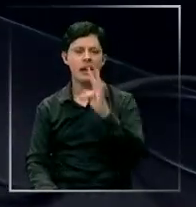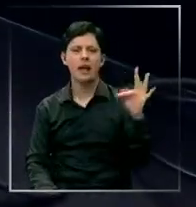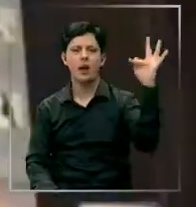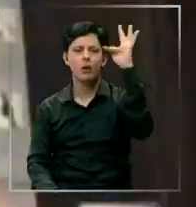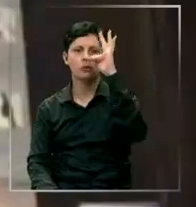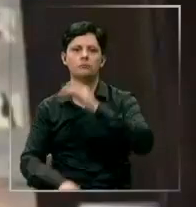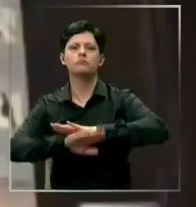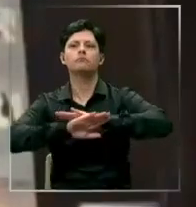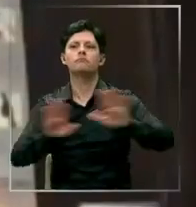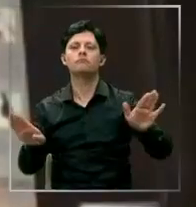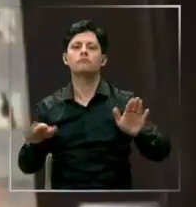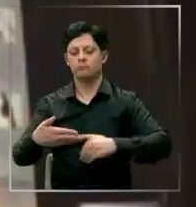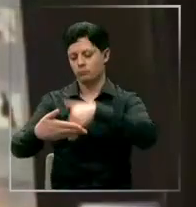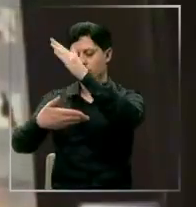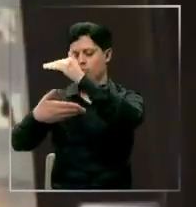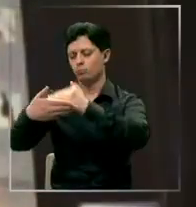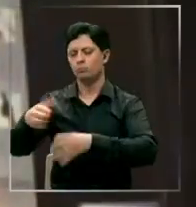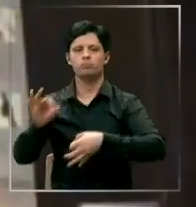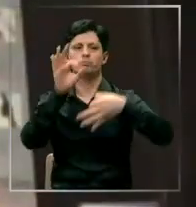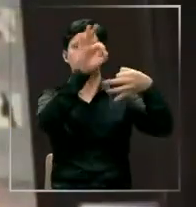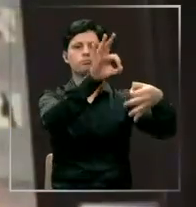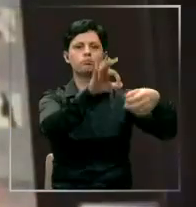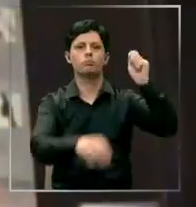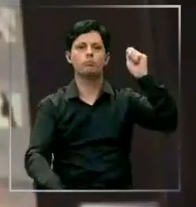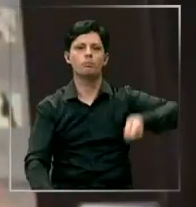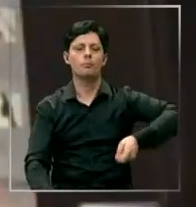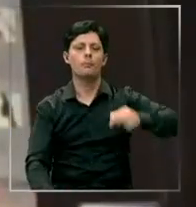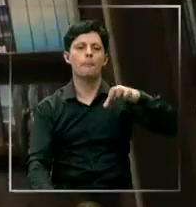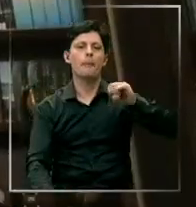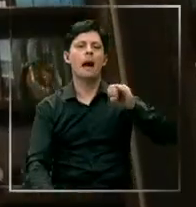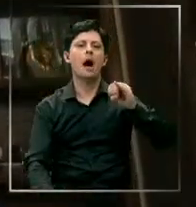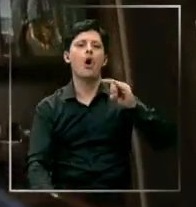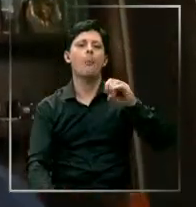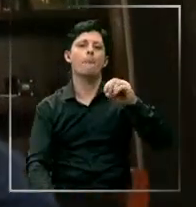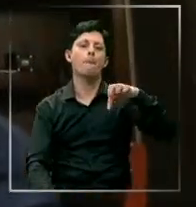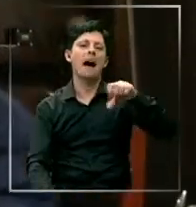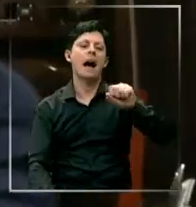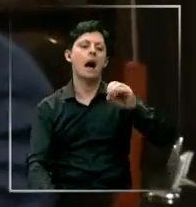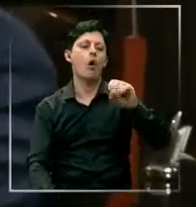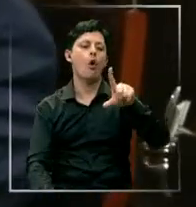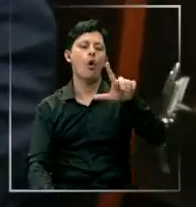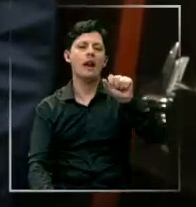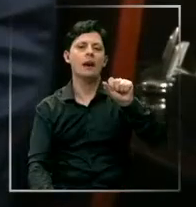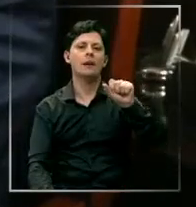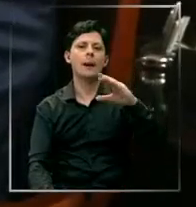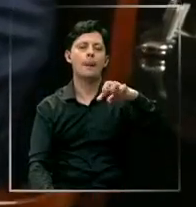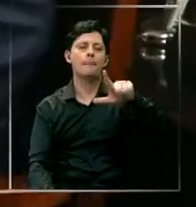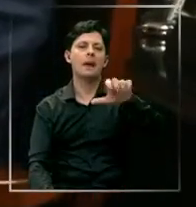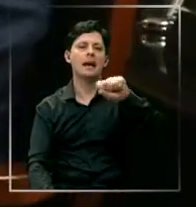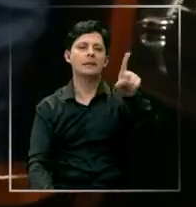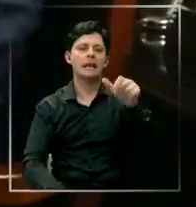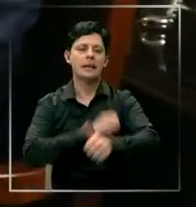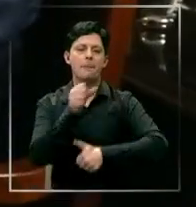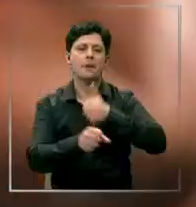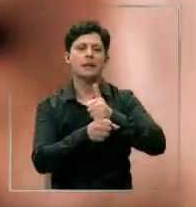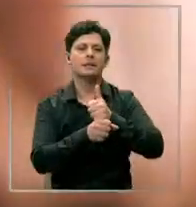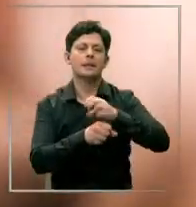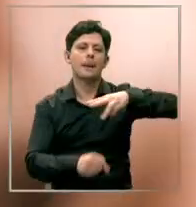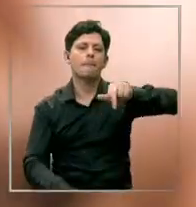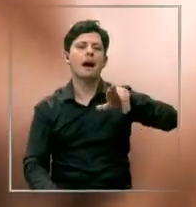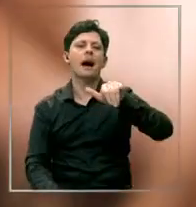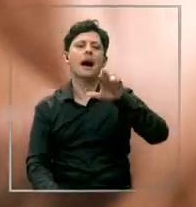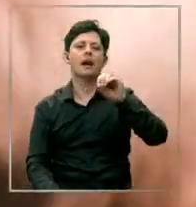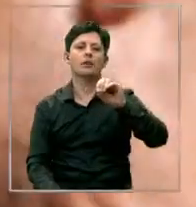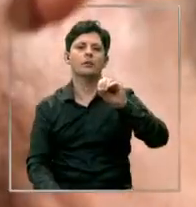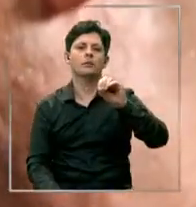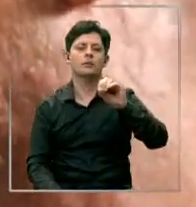conclusiones definitivas llegarán a manos de la magistrada Paola Plaza, quien quedó a cargo del expediente Neruda en reemplazo de Mario Carroza tras